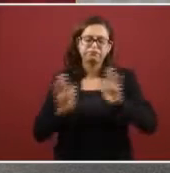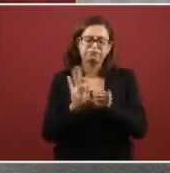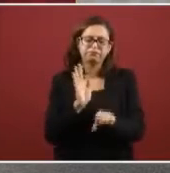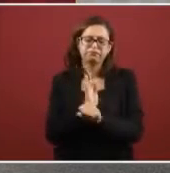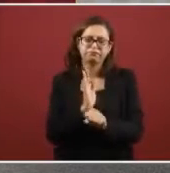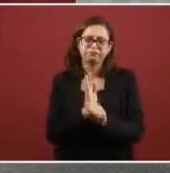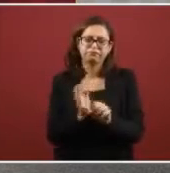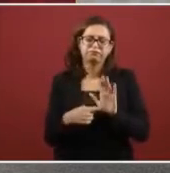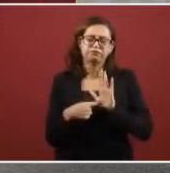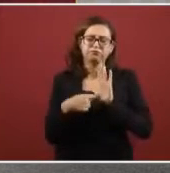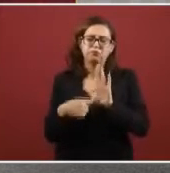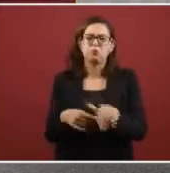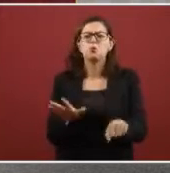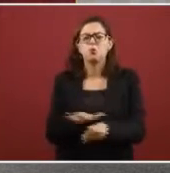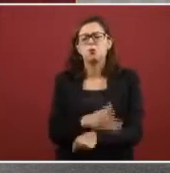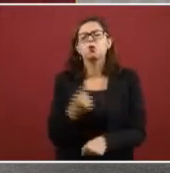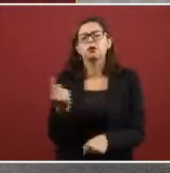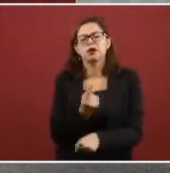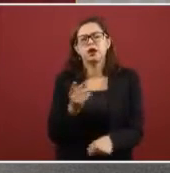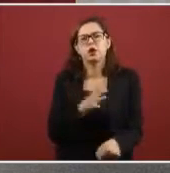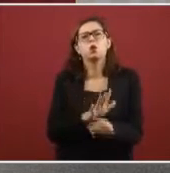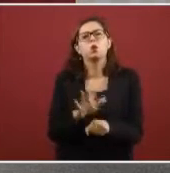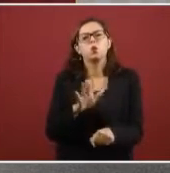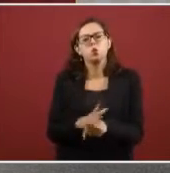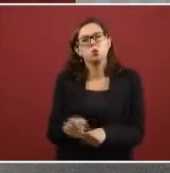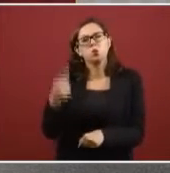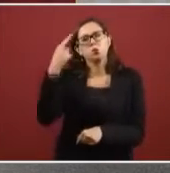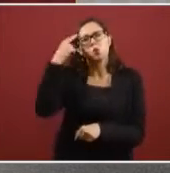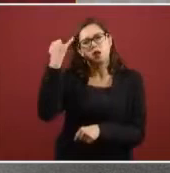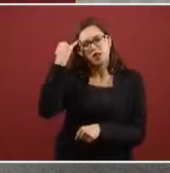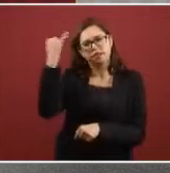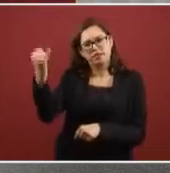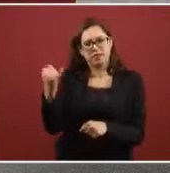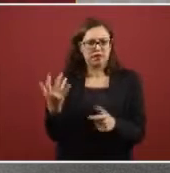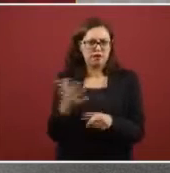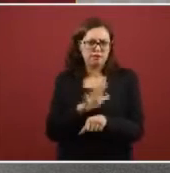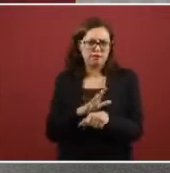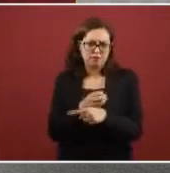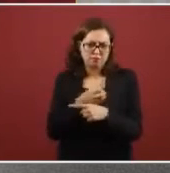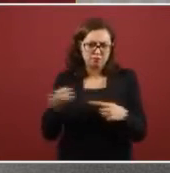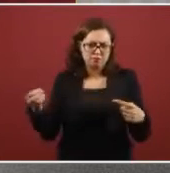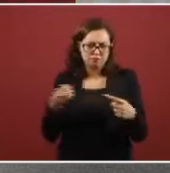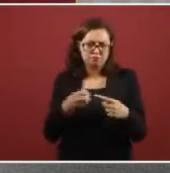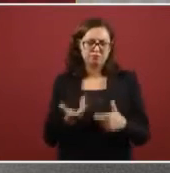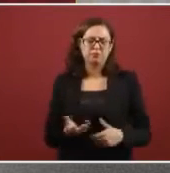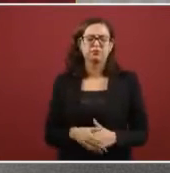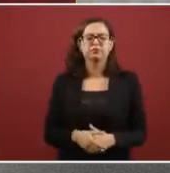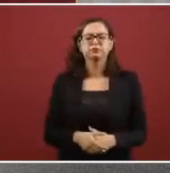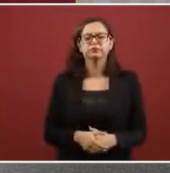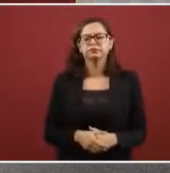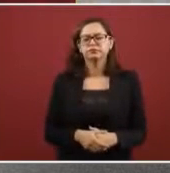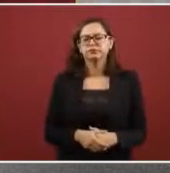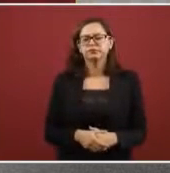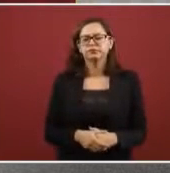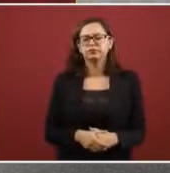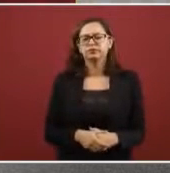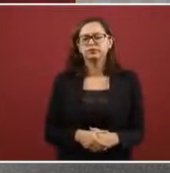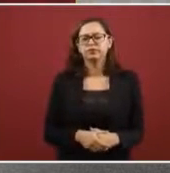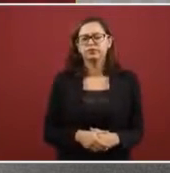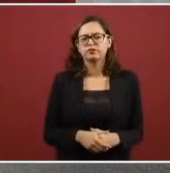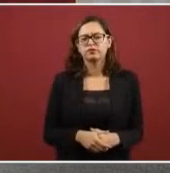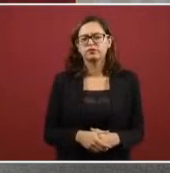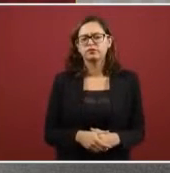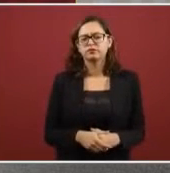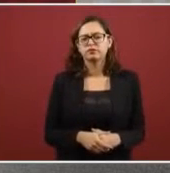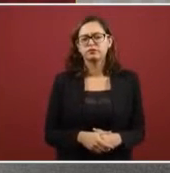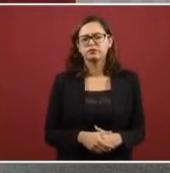to show what were the most important or relevant matters. Primero vamos a empezar con cuáles